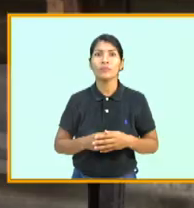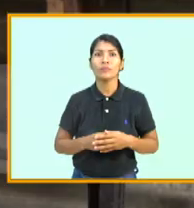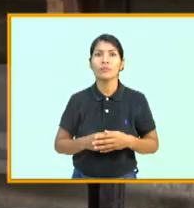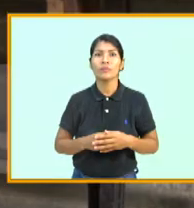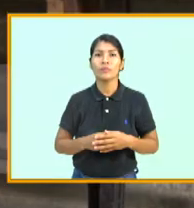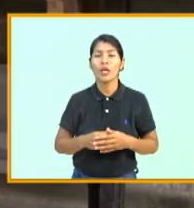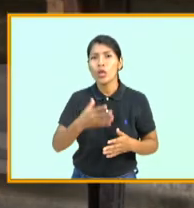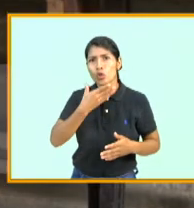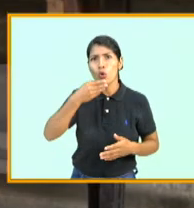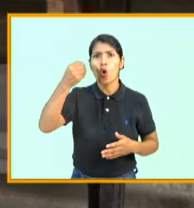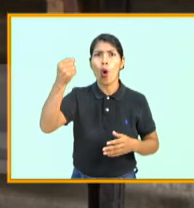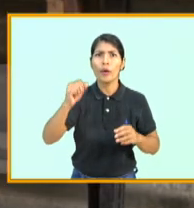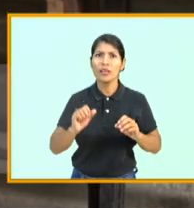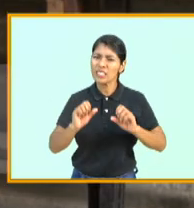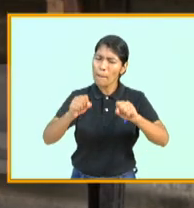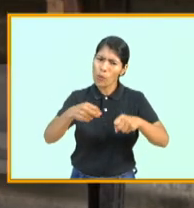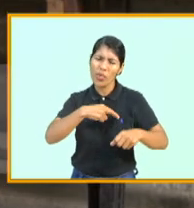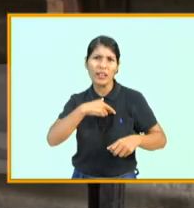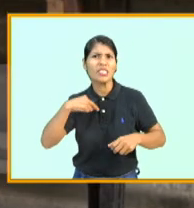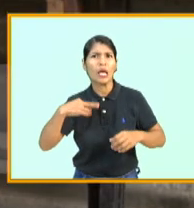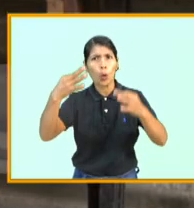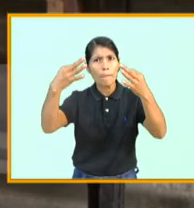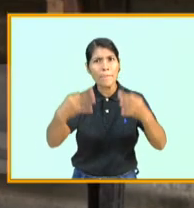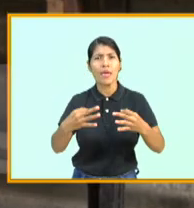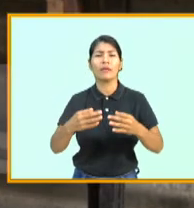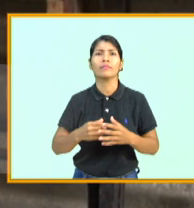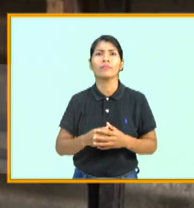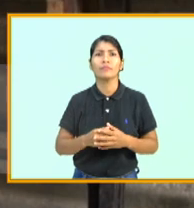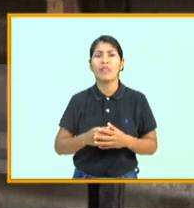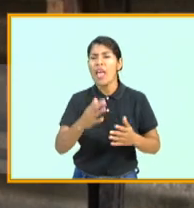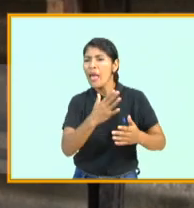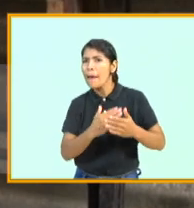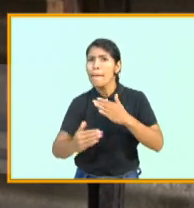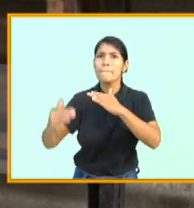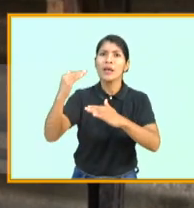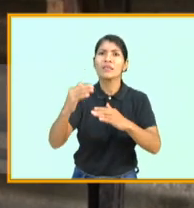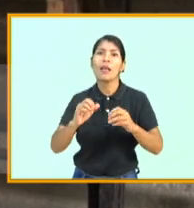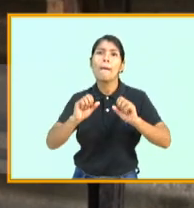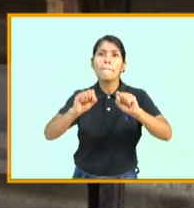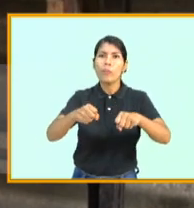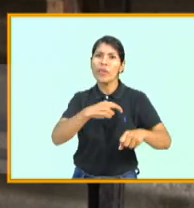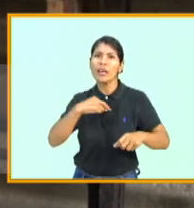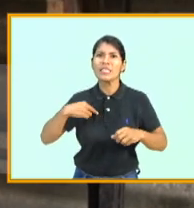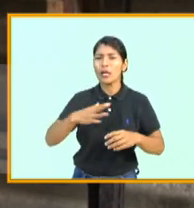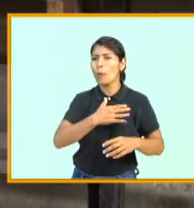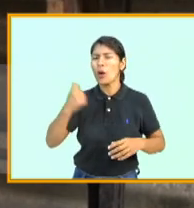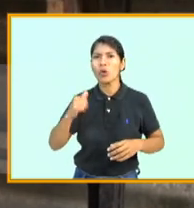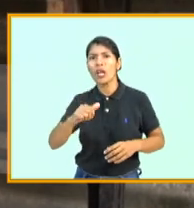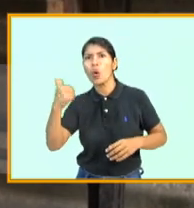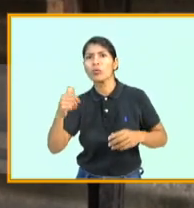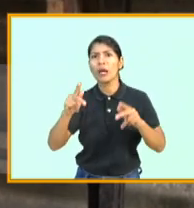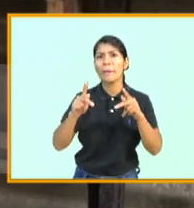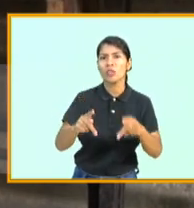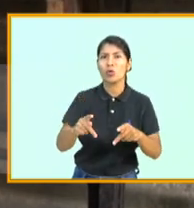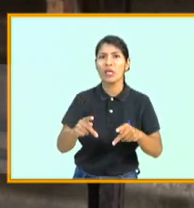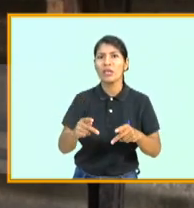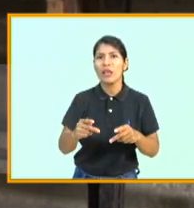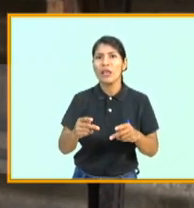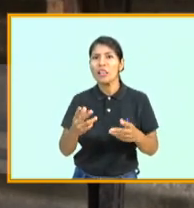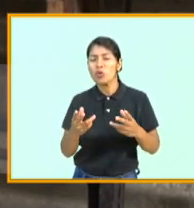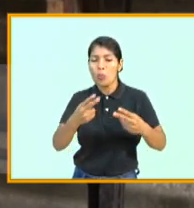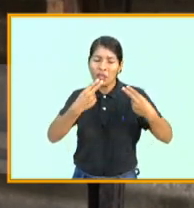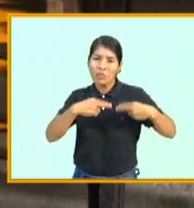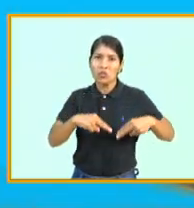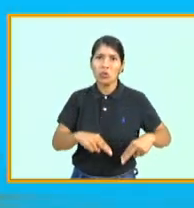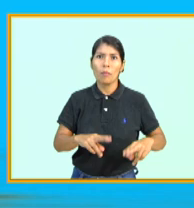Son jóvenes que pueden hacerlo, que es más, a veces pueden ser más eficientes que los que supuestamente